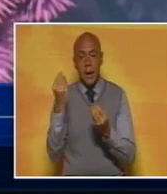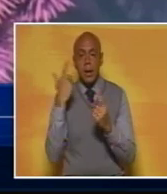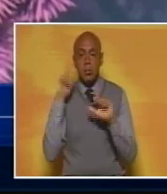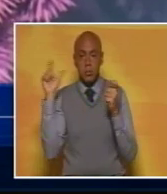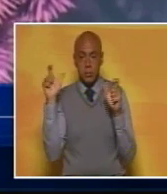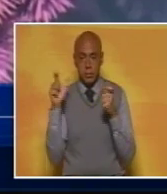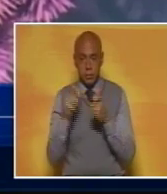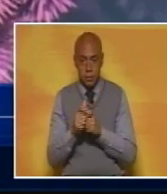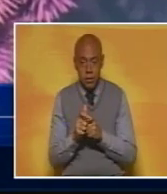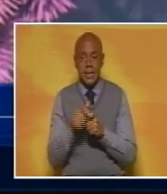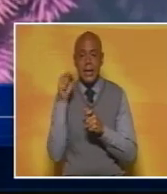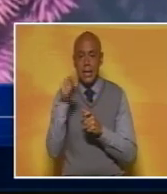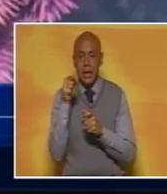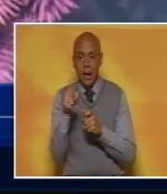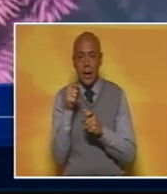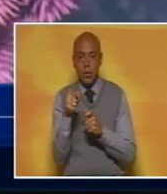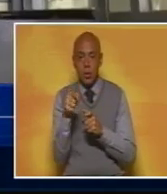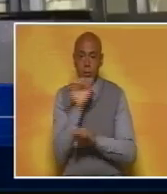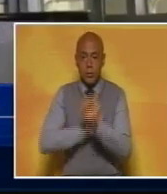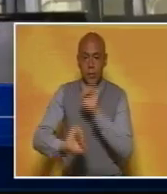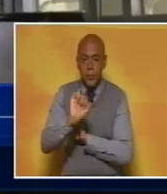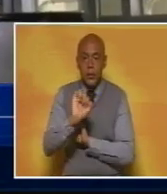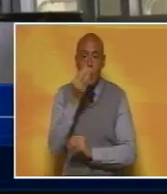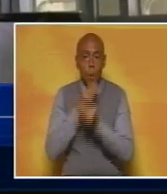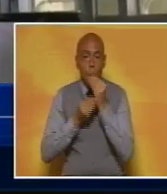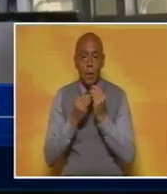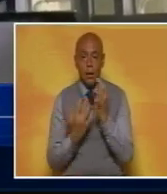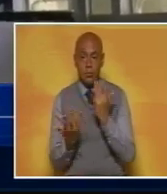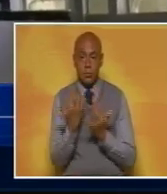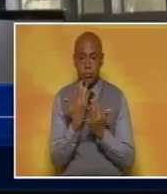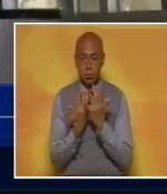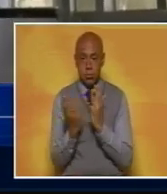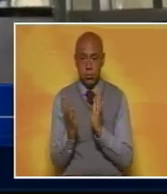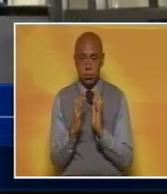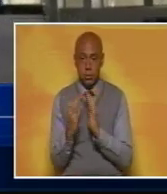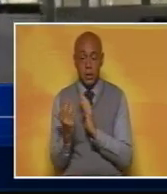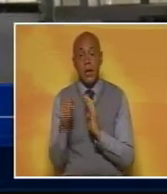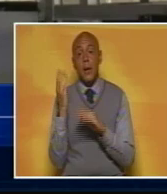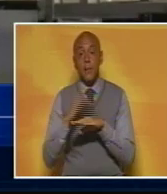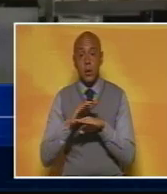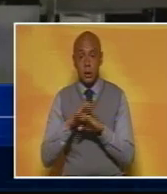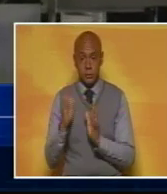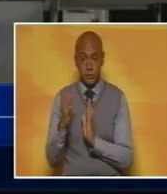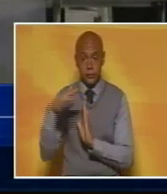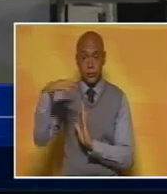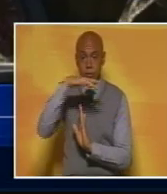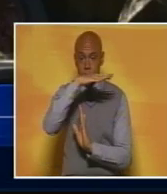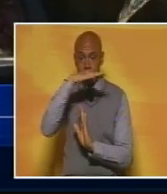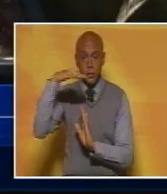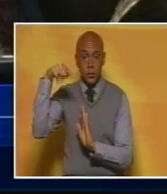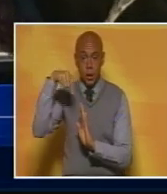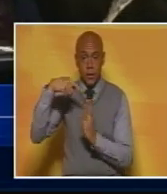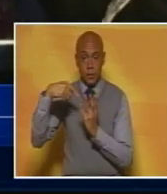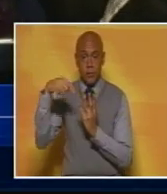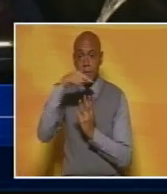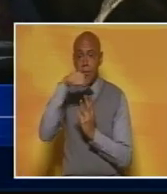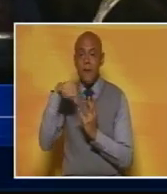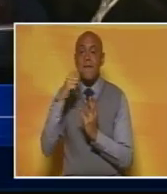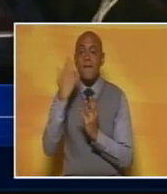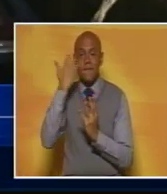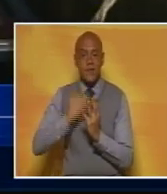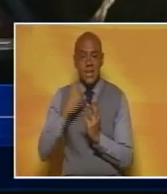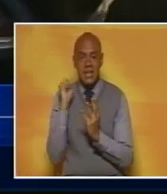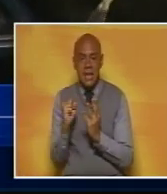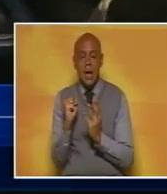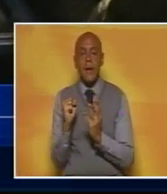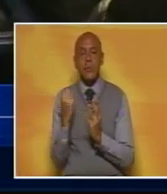que causaron las criaturas espinosas. El kelpo prospera en agua fría y rica en nutrientes, pero los expertos dicen que